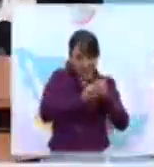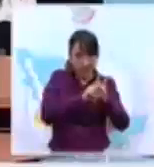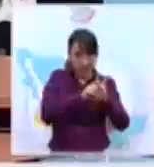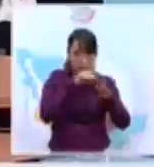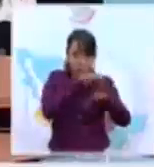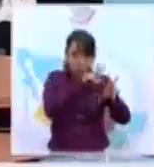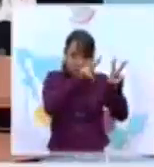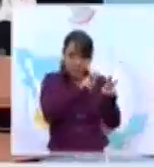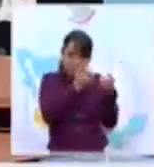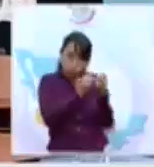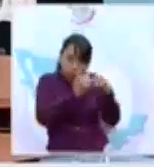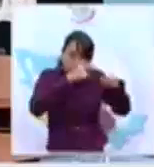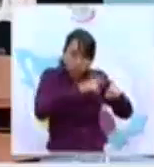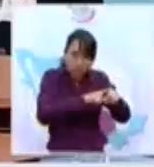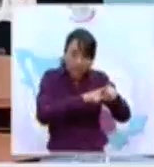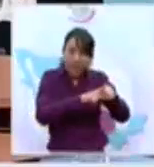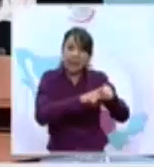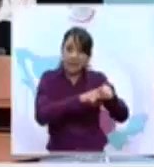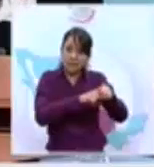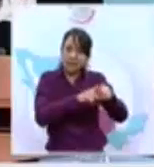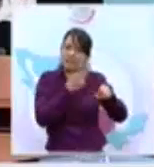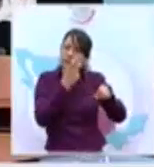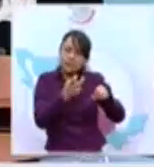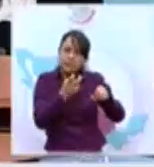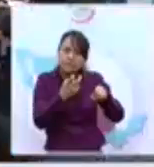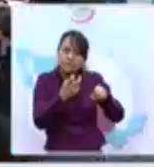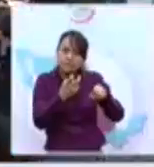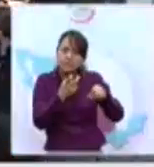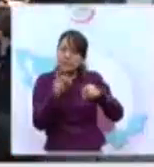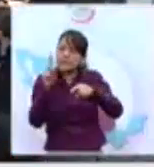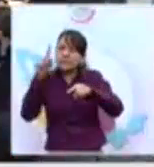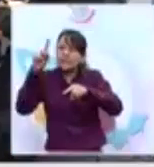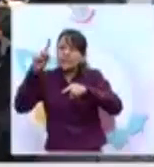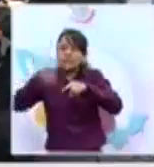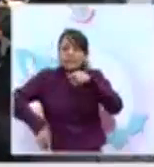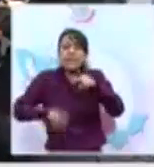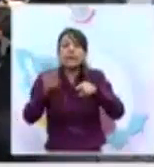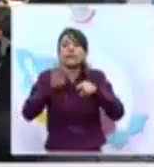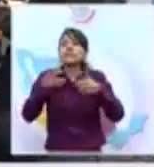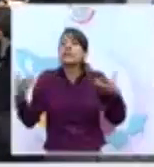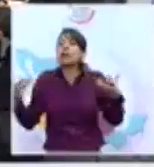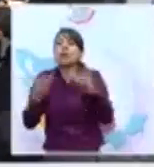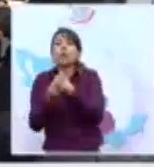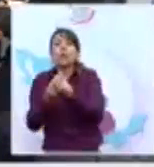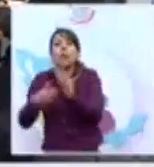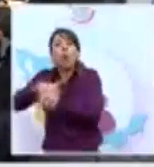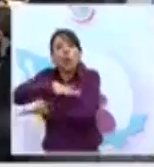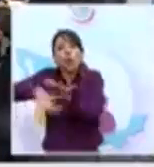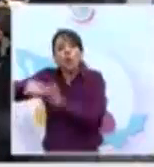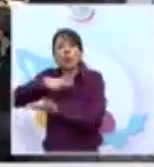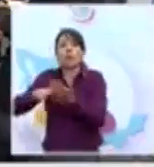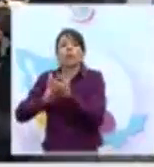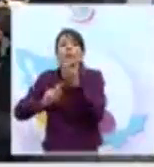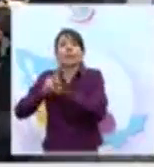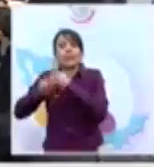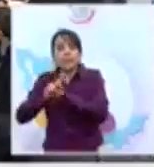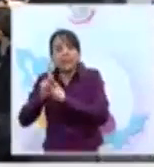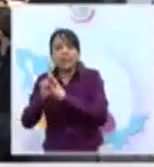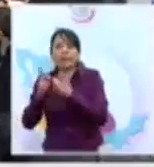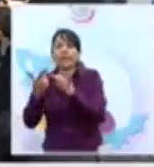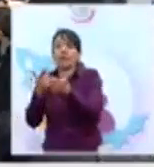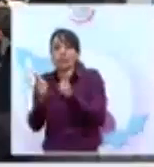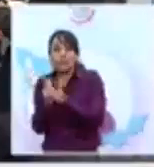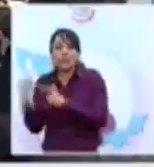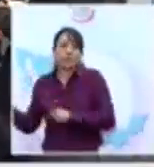del ámbito de la polémica partidista o de la legitimación del